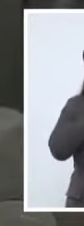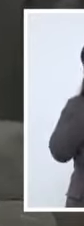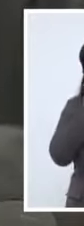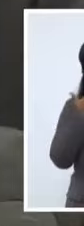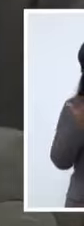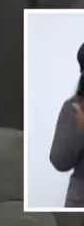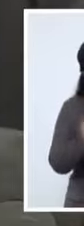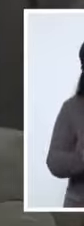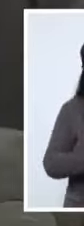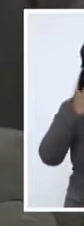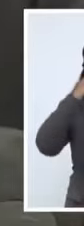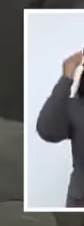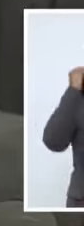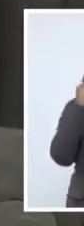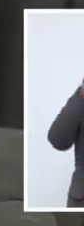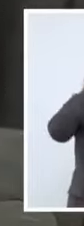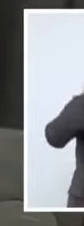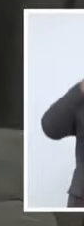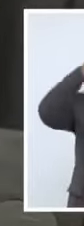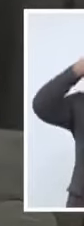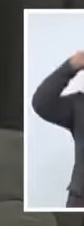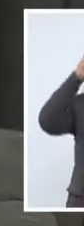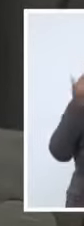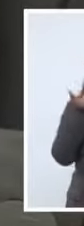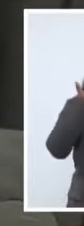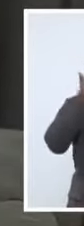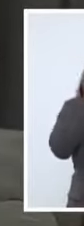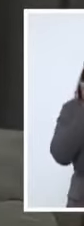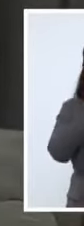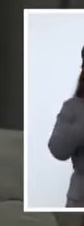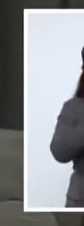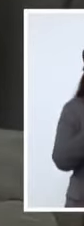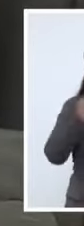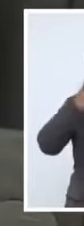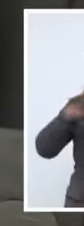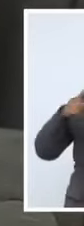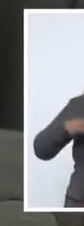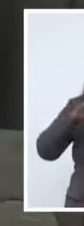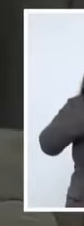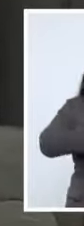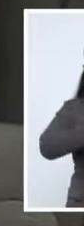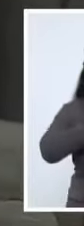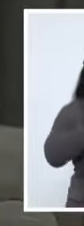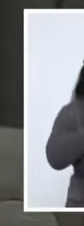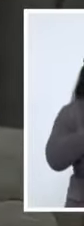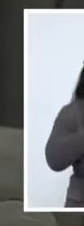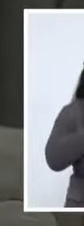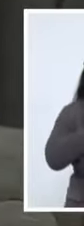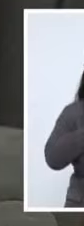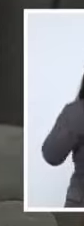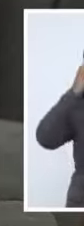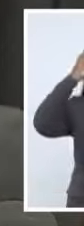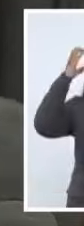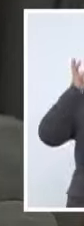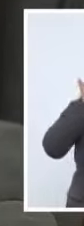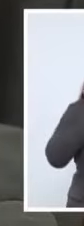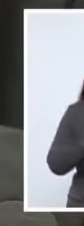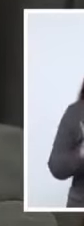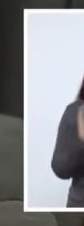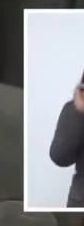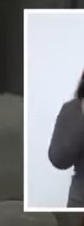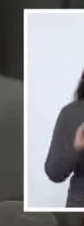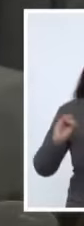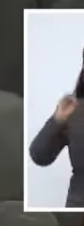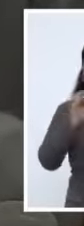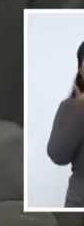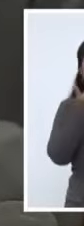tampoco negar que tenemos ineficiencias, que tenemos errores en la